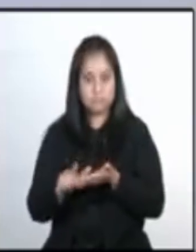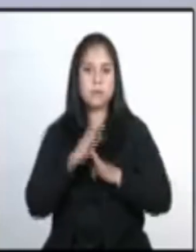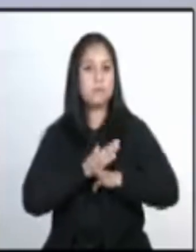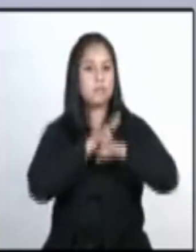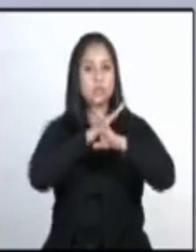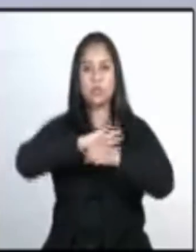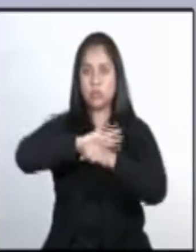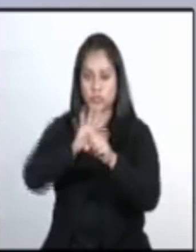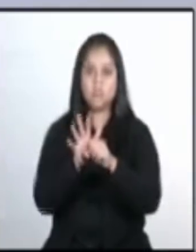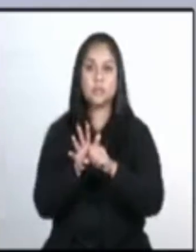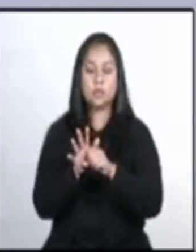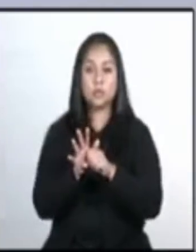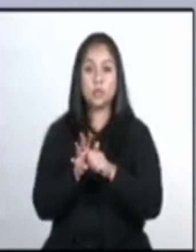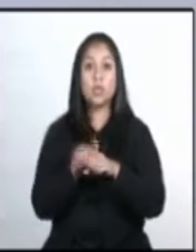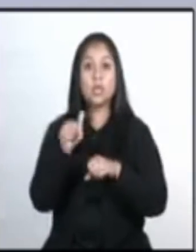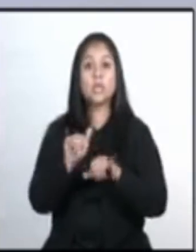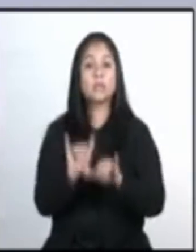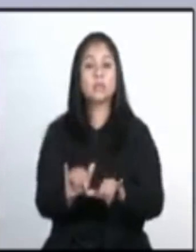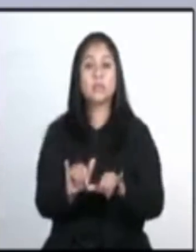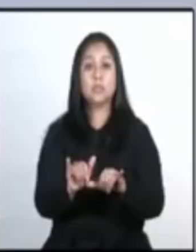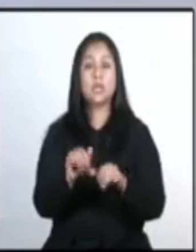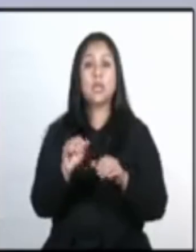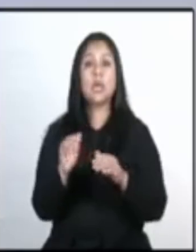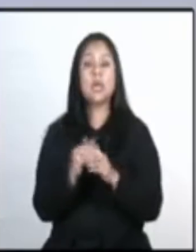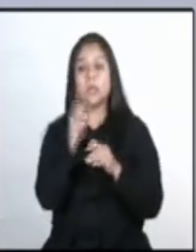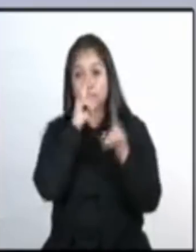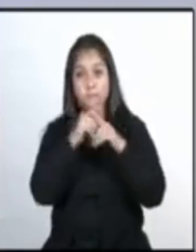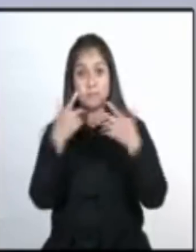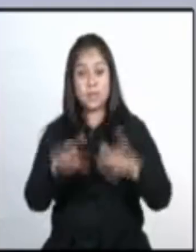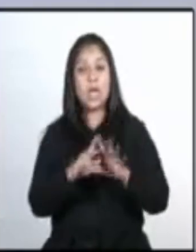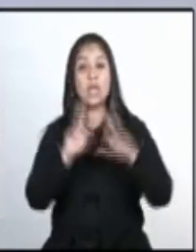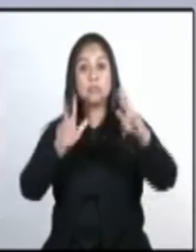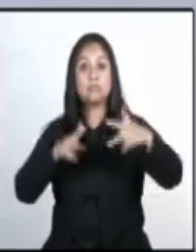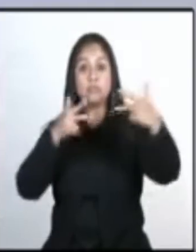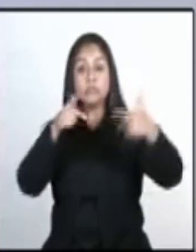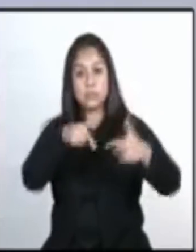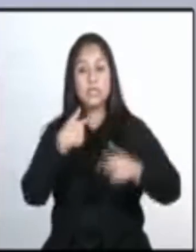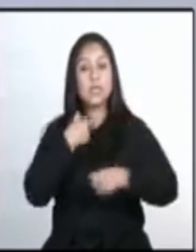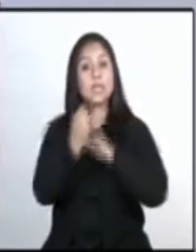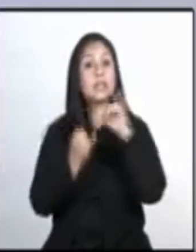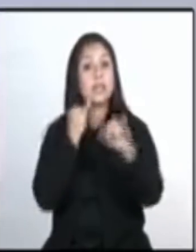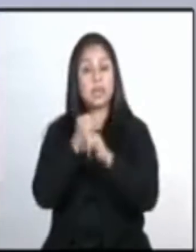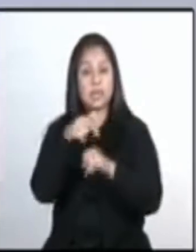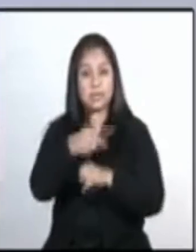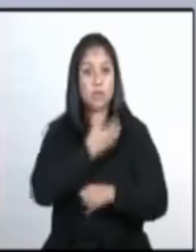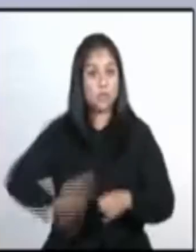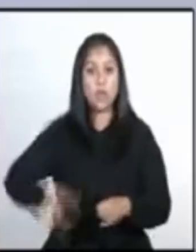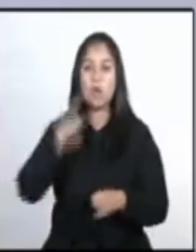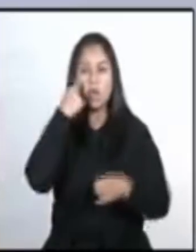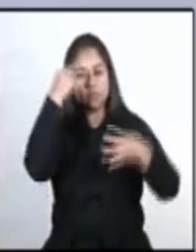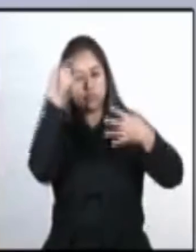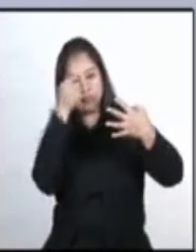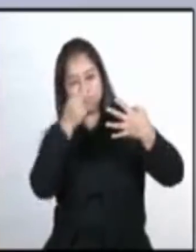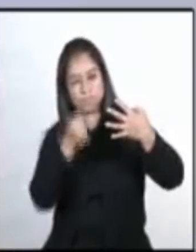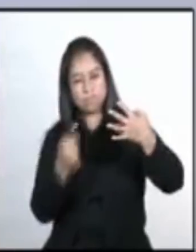del COVID-19 que se encuentra en las plataformas de comunicación virtual del gobierno, en donde encontrarán todos los pormenores